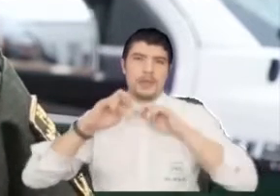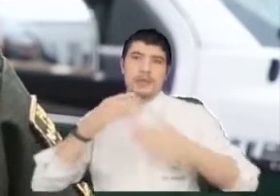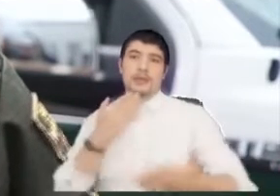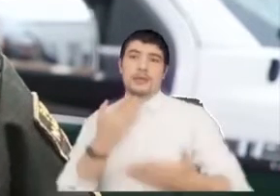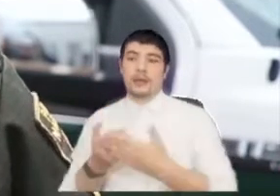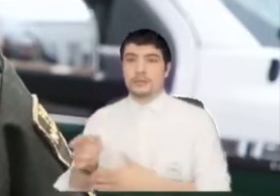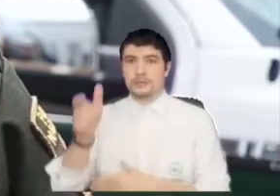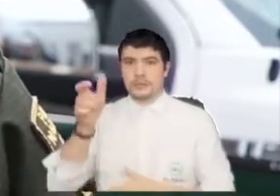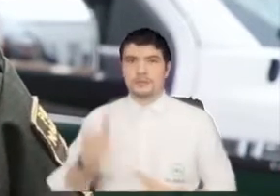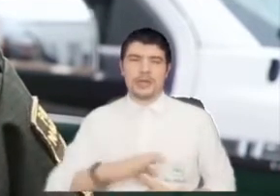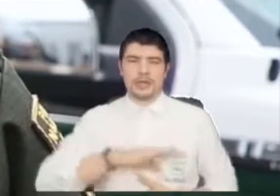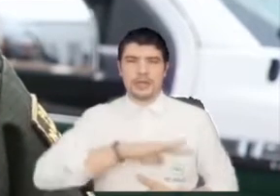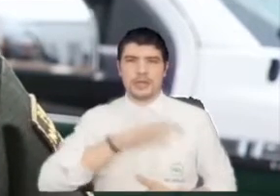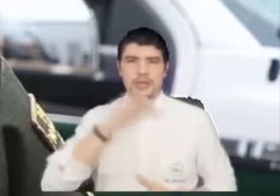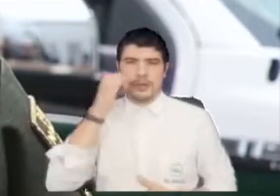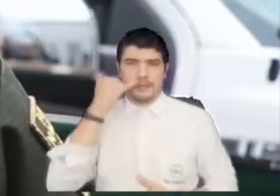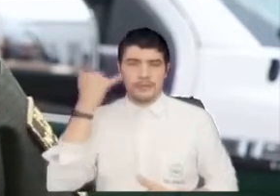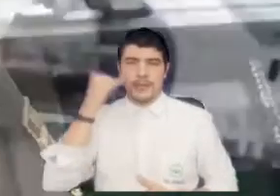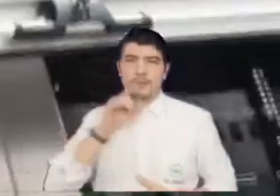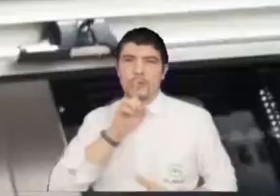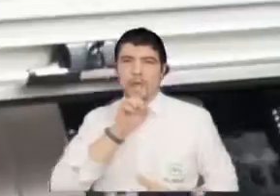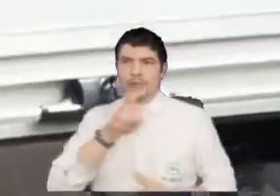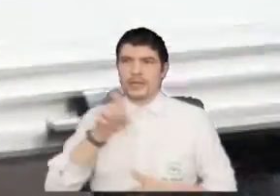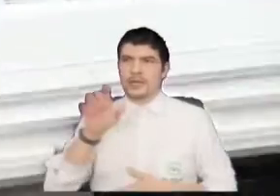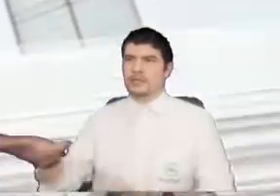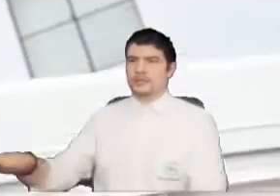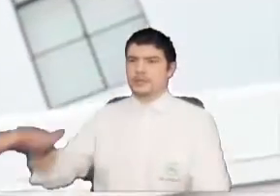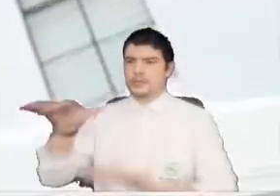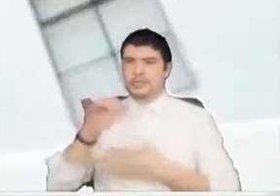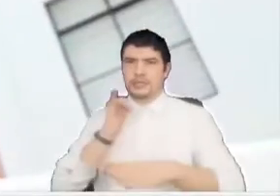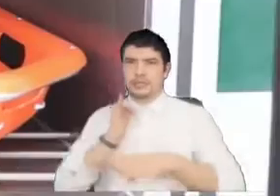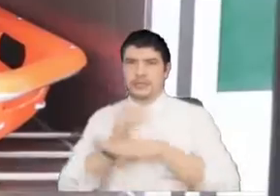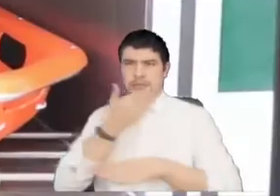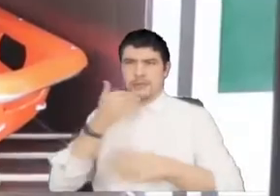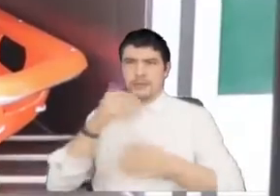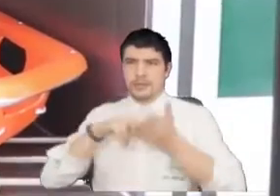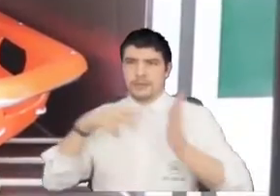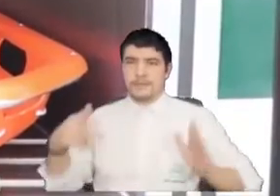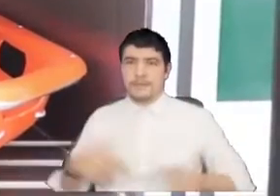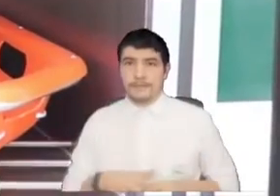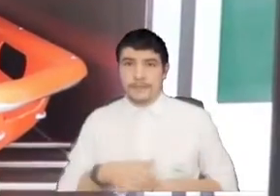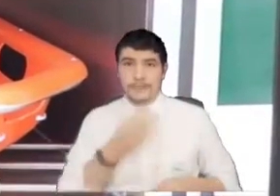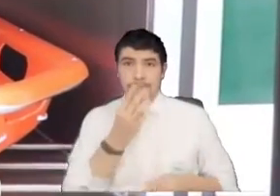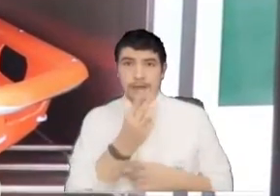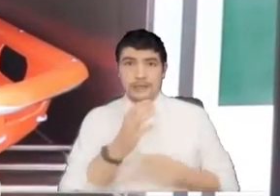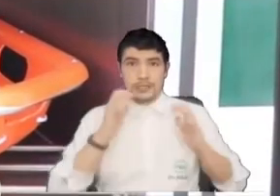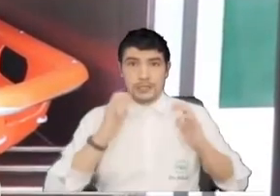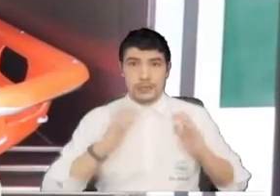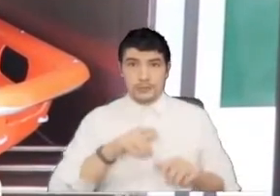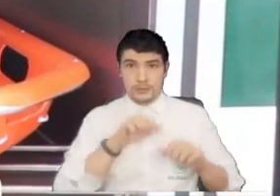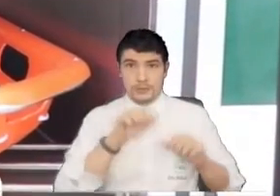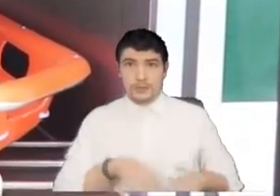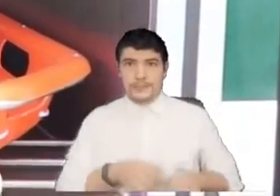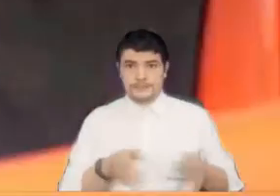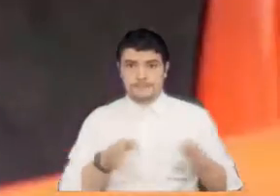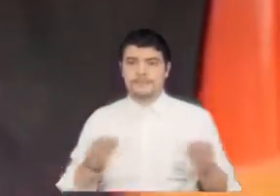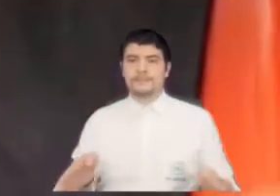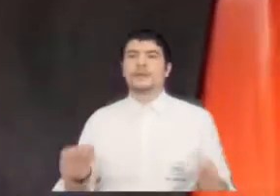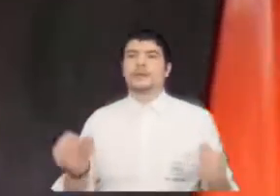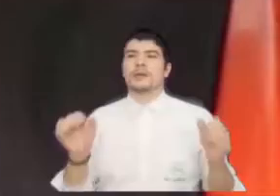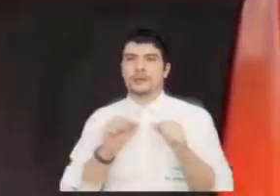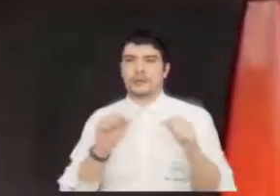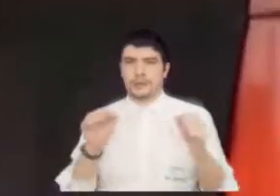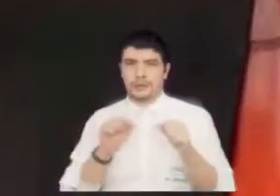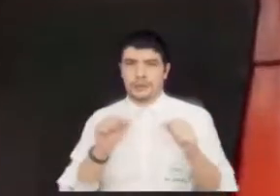por dotar a nuestra institución de la mejor tecnología. Tiene capacidad para 3 cadáveres que estarían refrigerados hasta su posterior